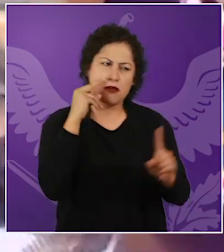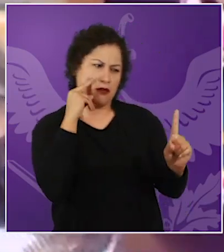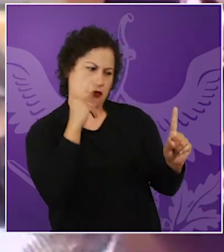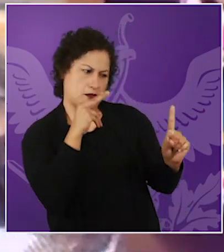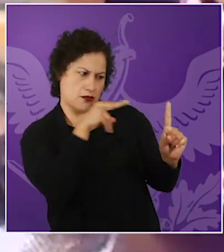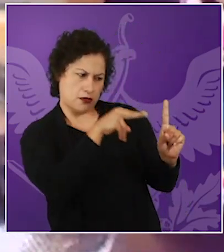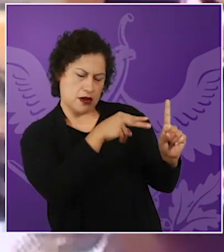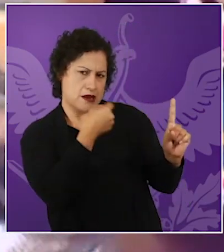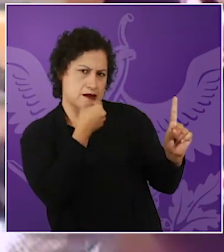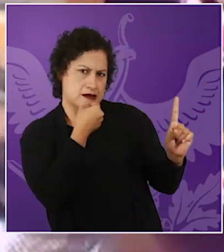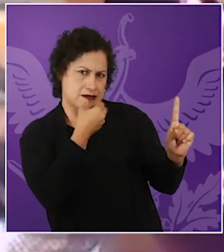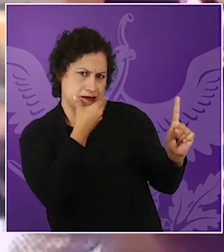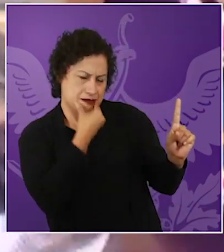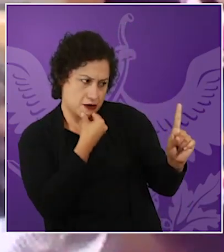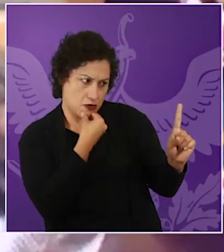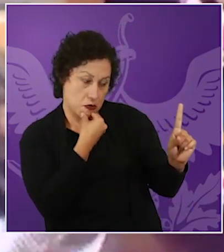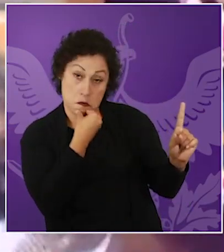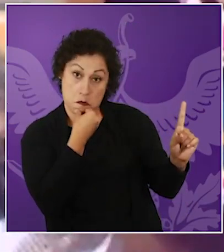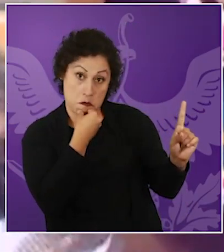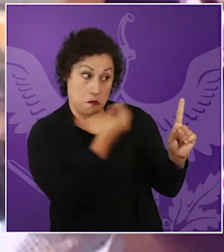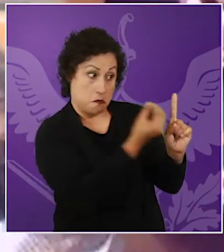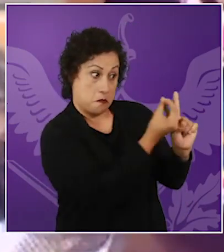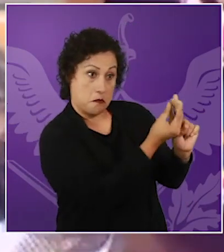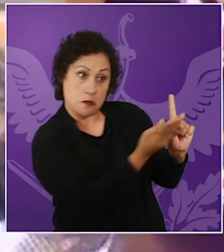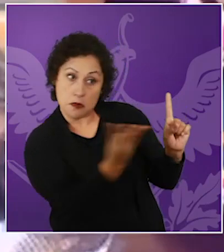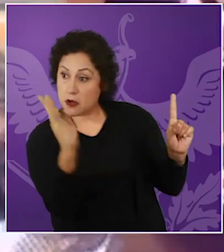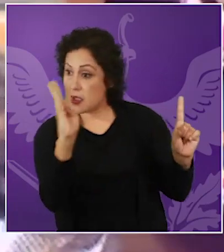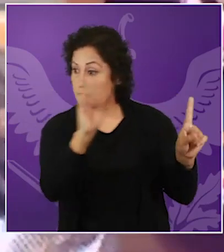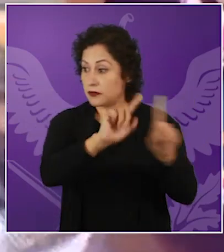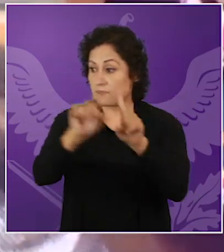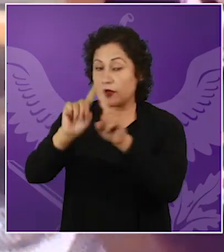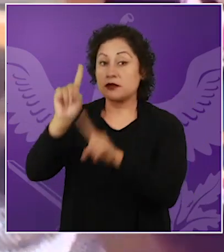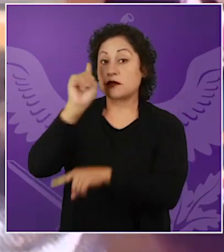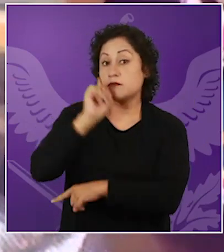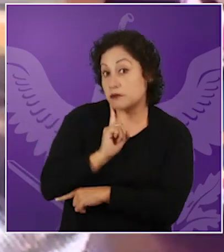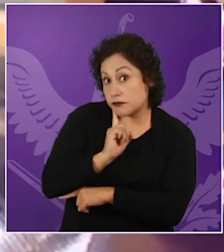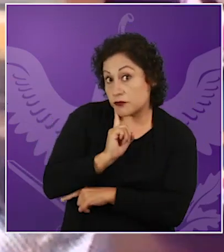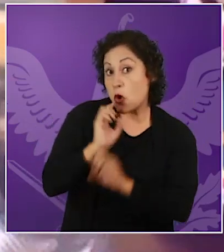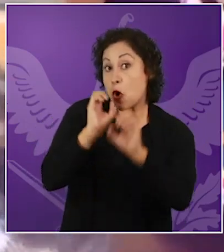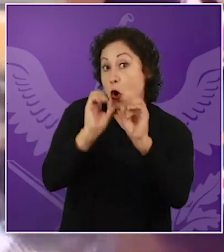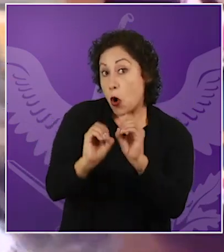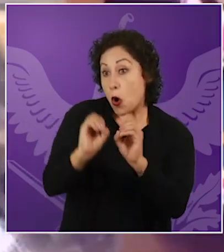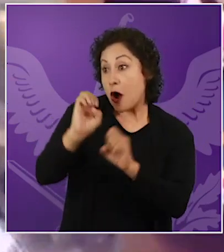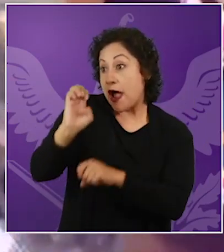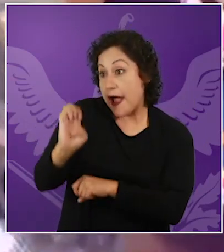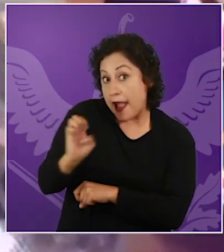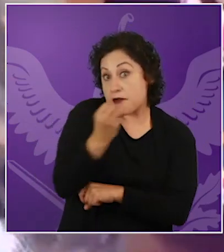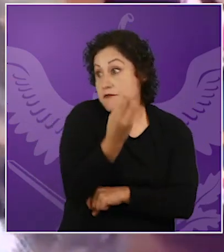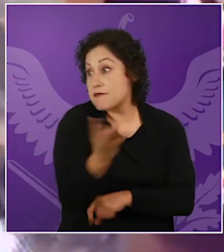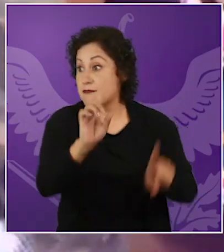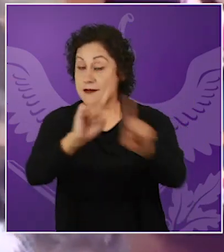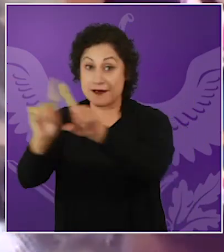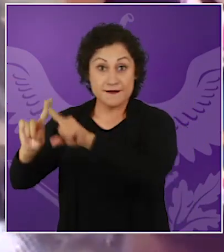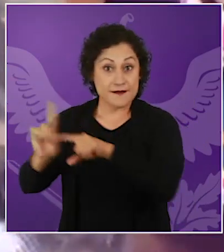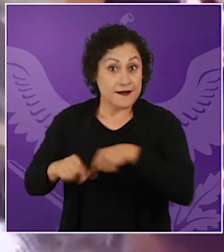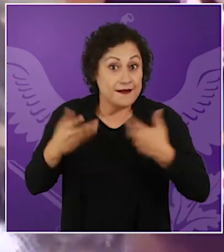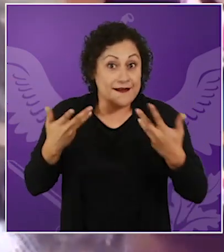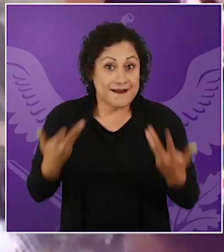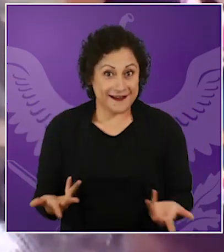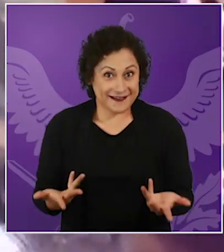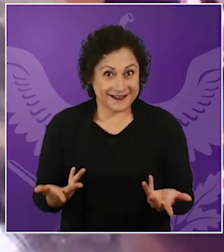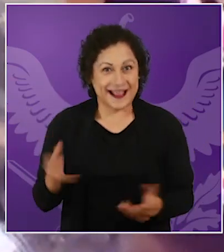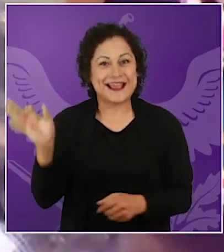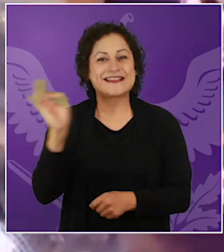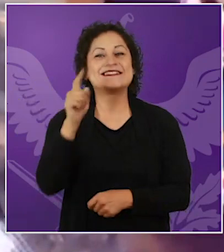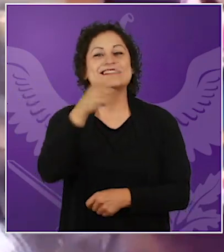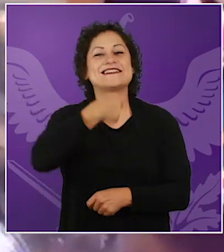niño. Pero ¿dónde quedan las niñas y los niñes? Por eso, si queremos celebrar a